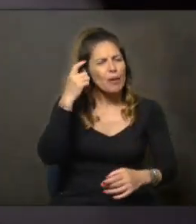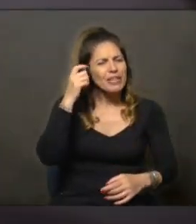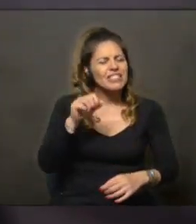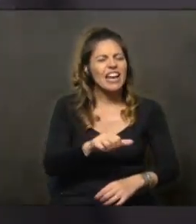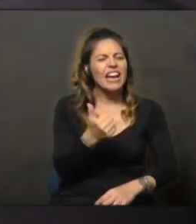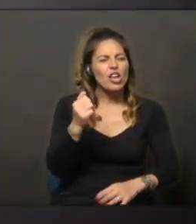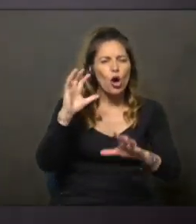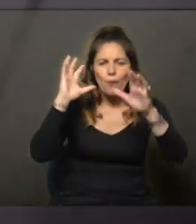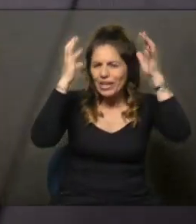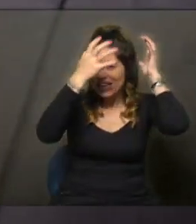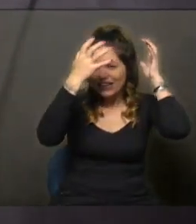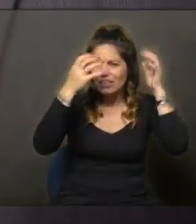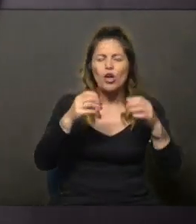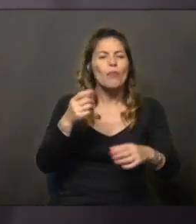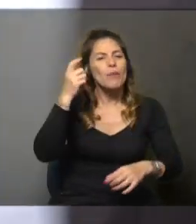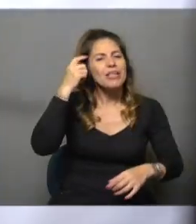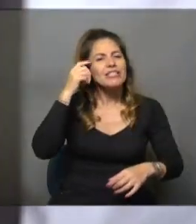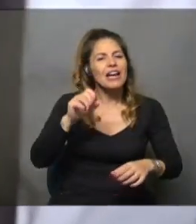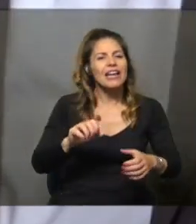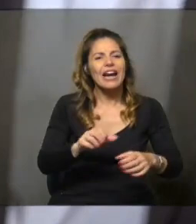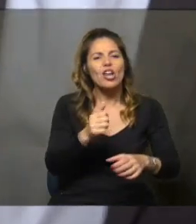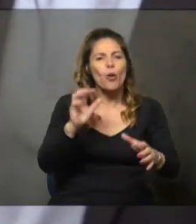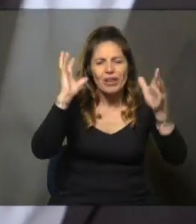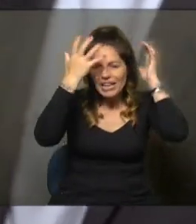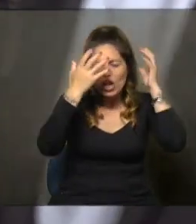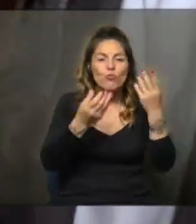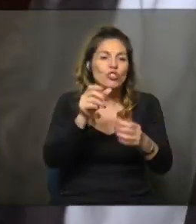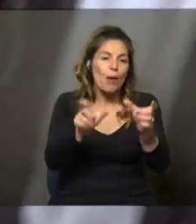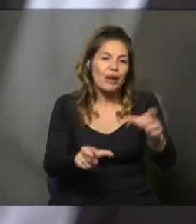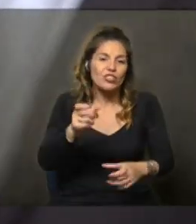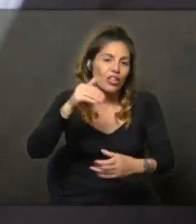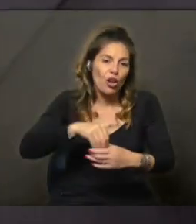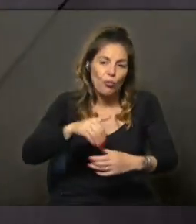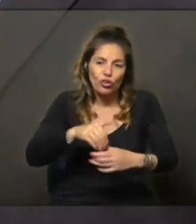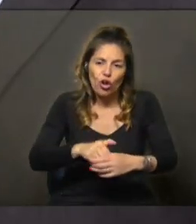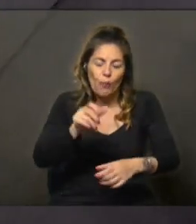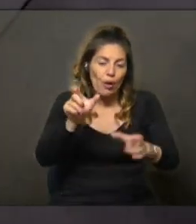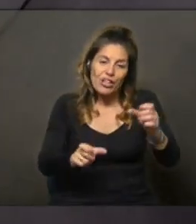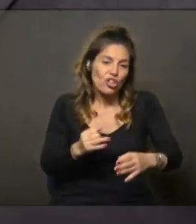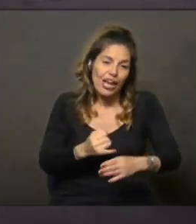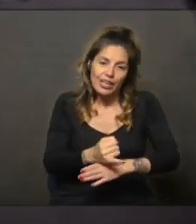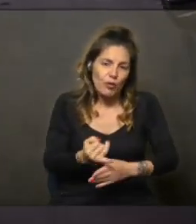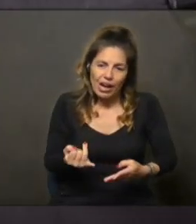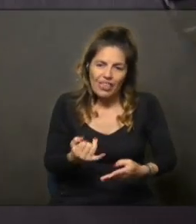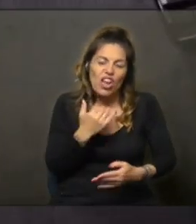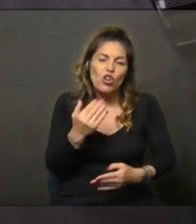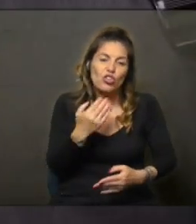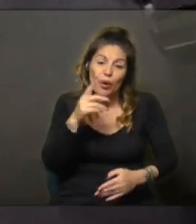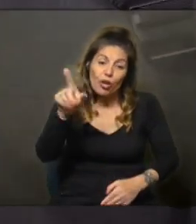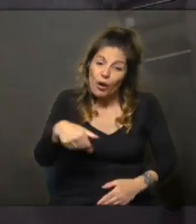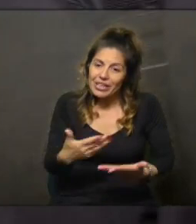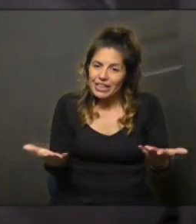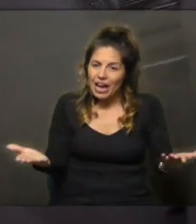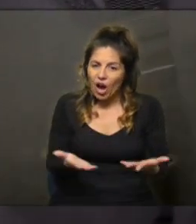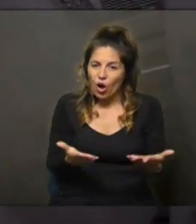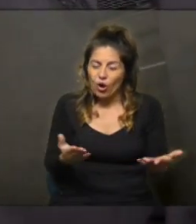m por pens que ganó Porque mucha gente lo habrá votado pero mucha gente Está equivocada no sab lo que se va ahora